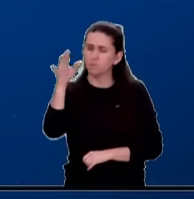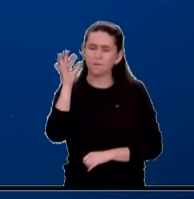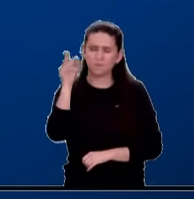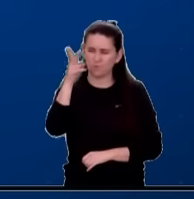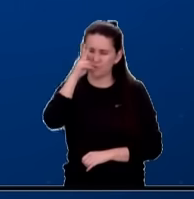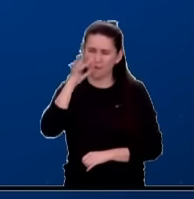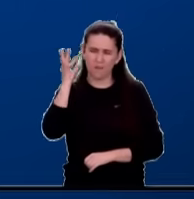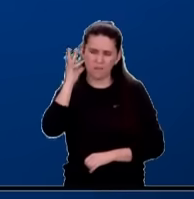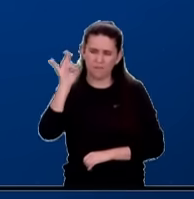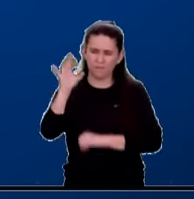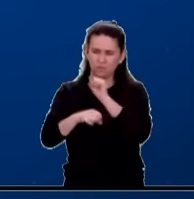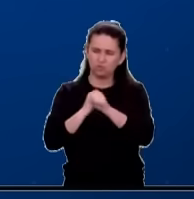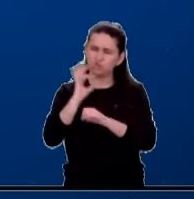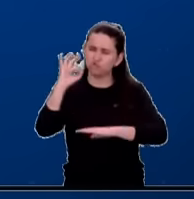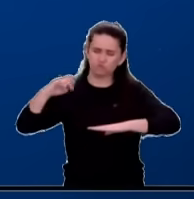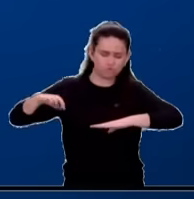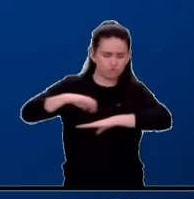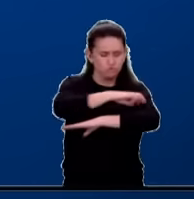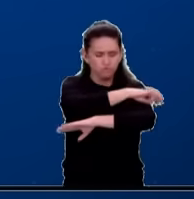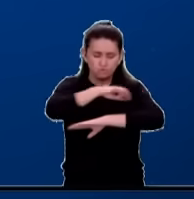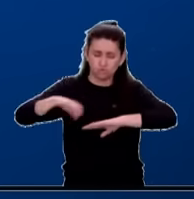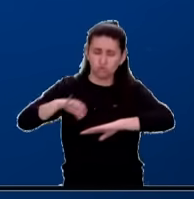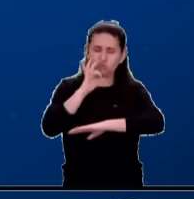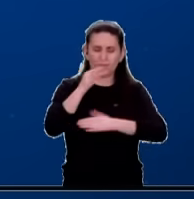acostumbraba a transitar esta zona?